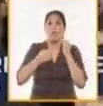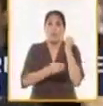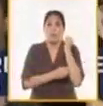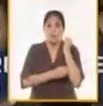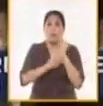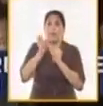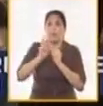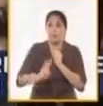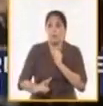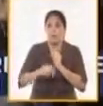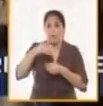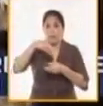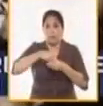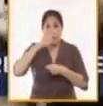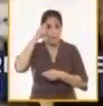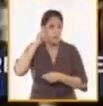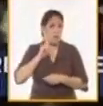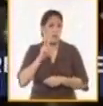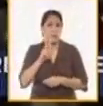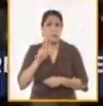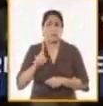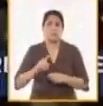siglo XXI.